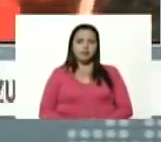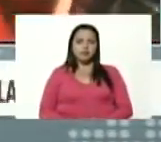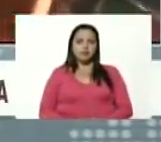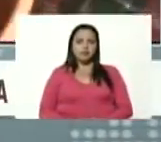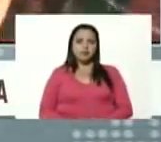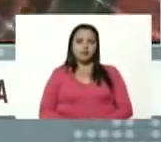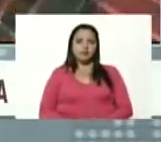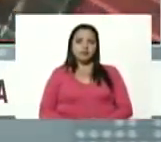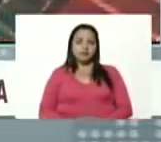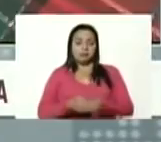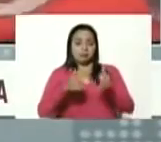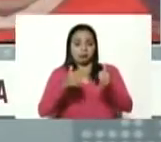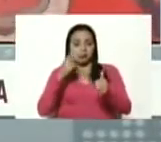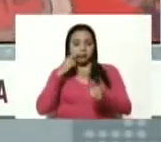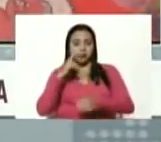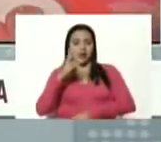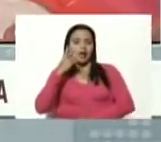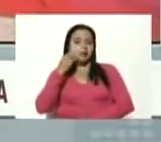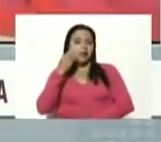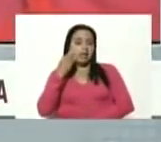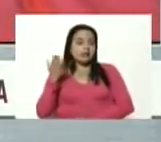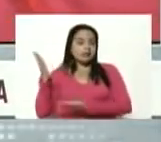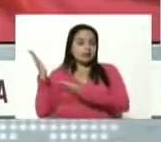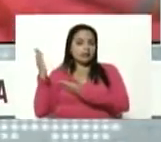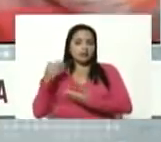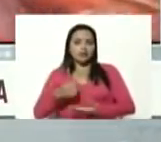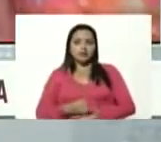Bueno, fíjense esta experiencia con Sasaima.